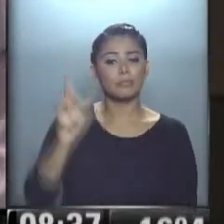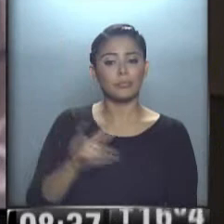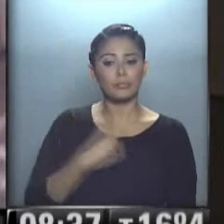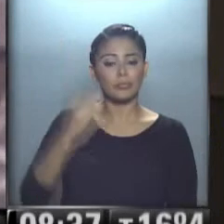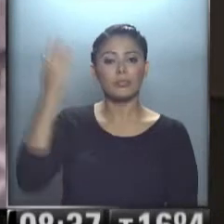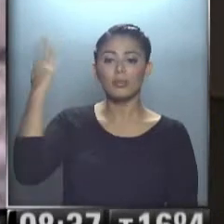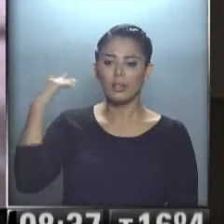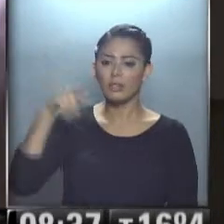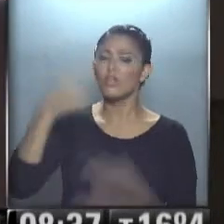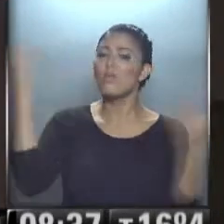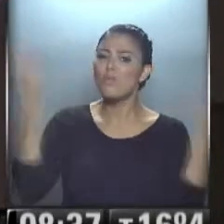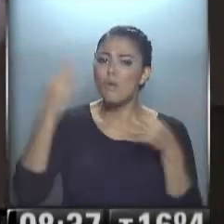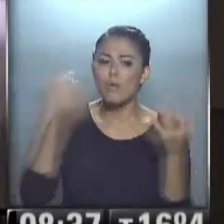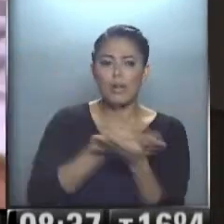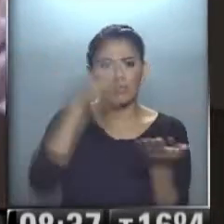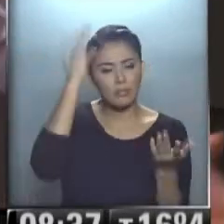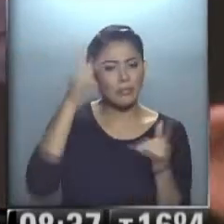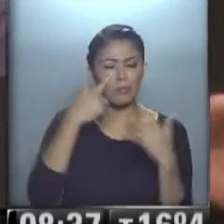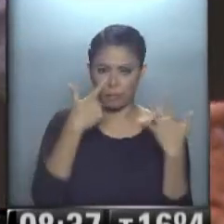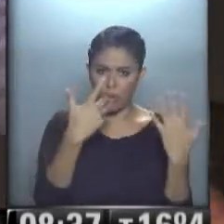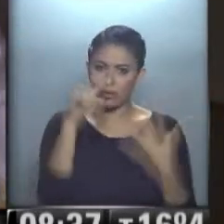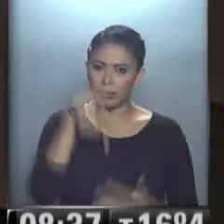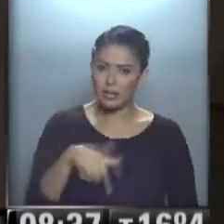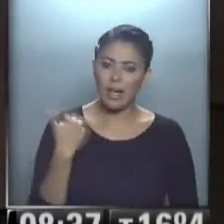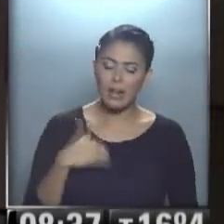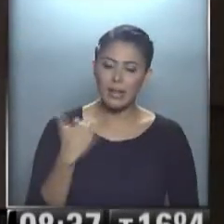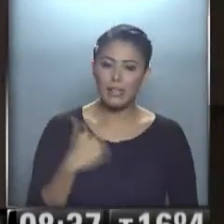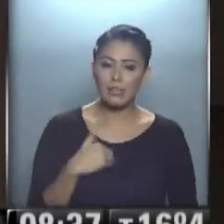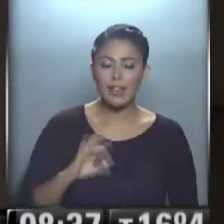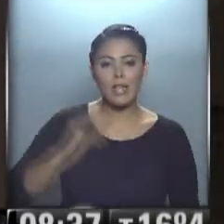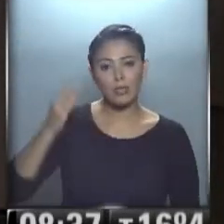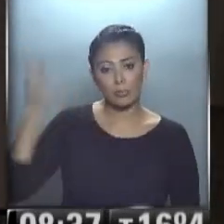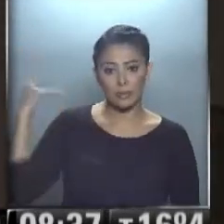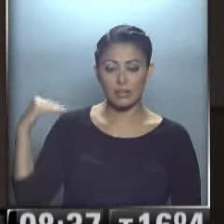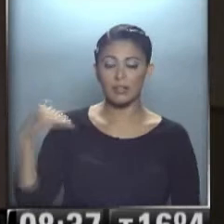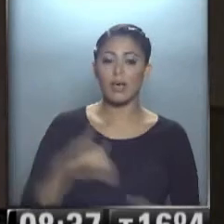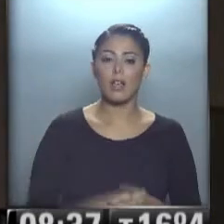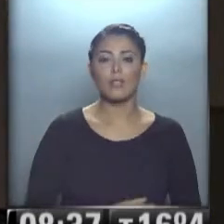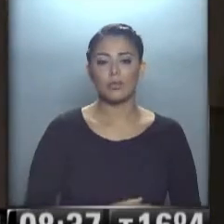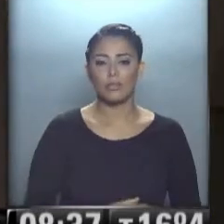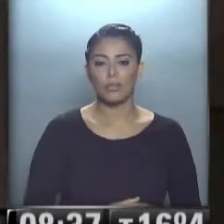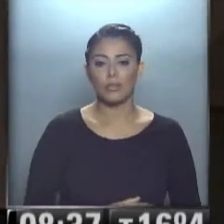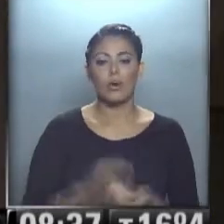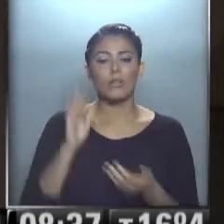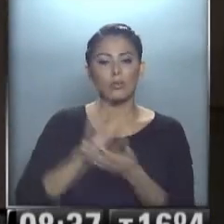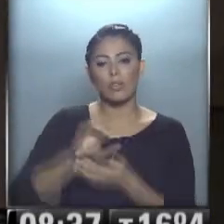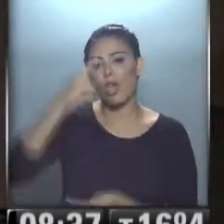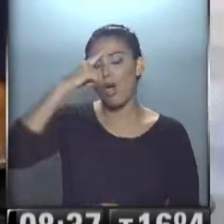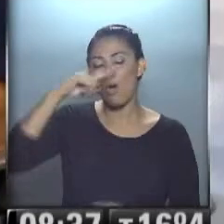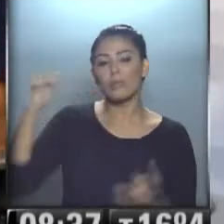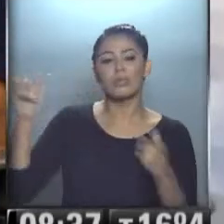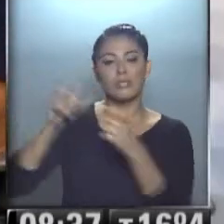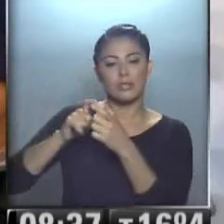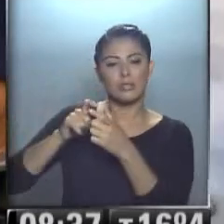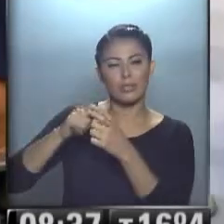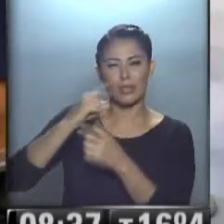le debemos una muy buena obra que tuvo mucho éxito aquí en Argentina el año anterior, que tiene que ver con la última sesión de Freud.